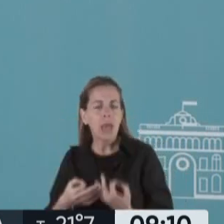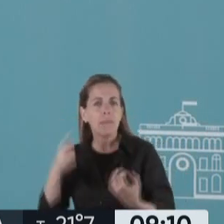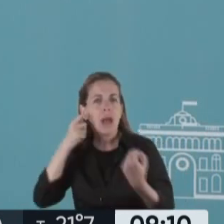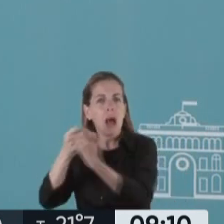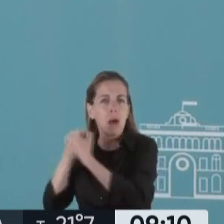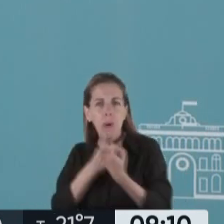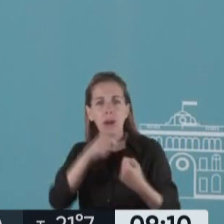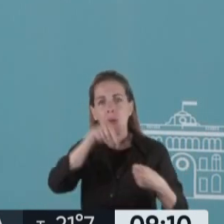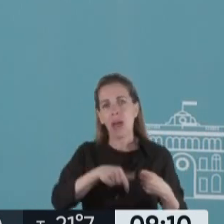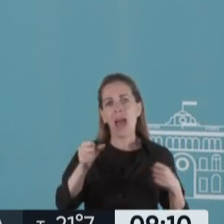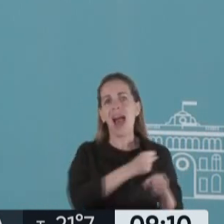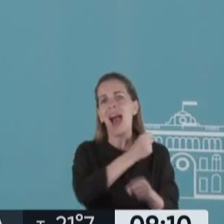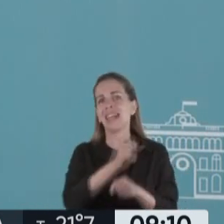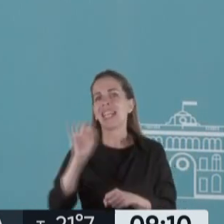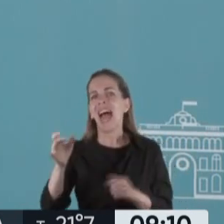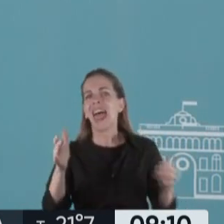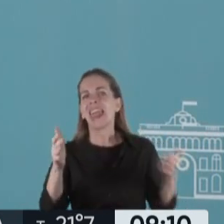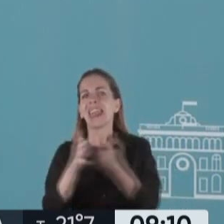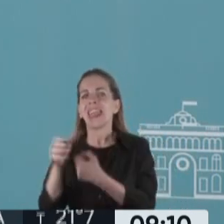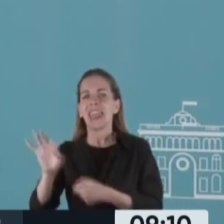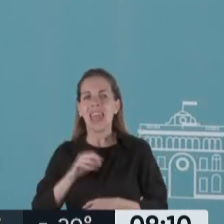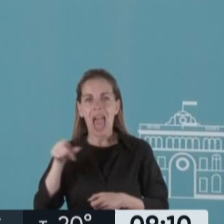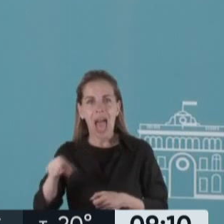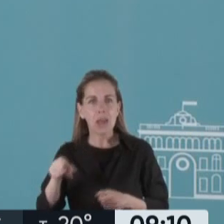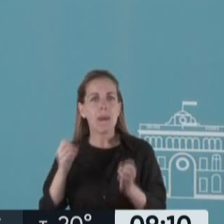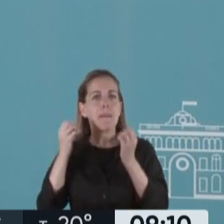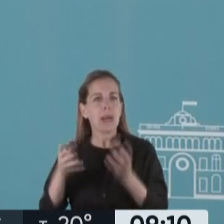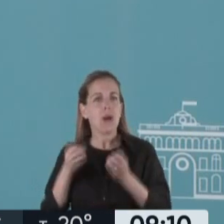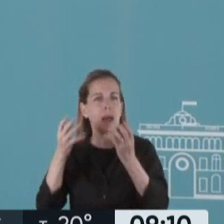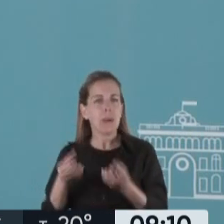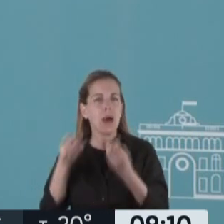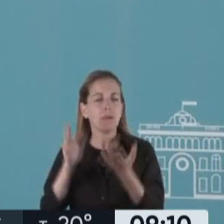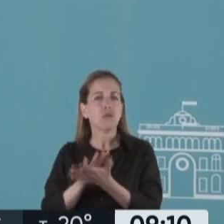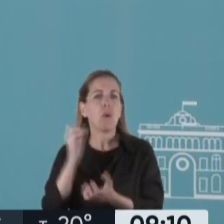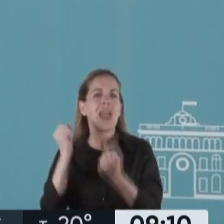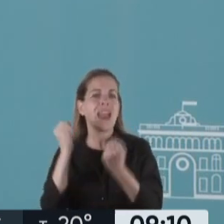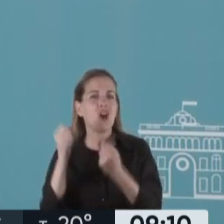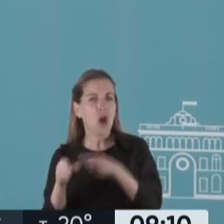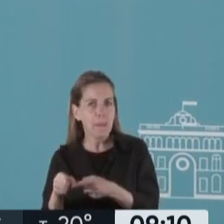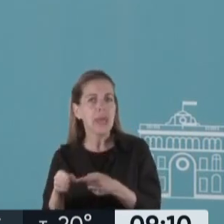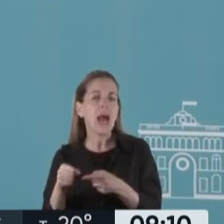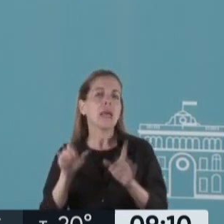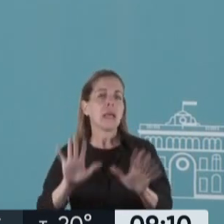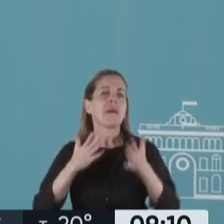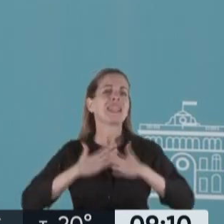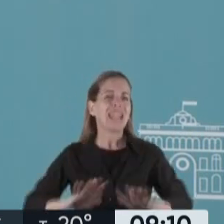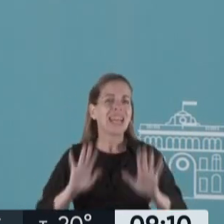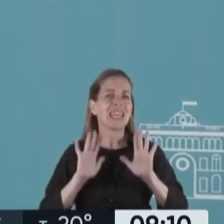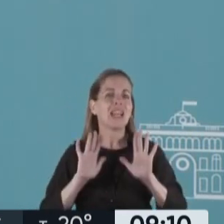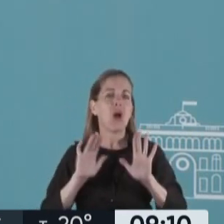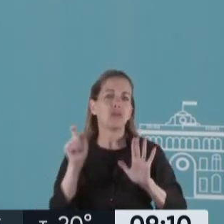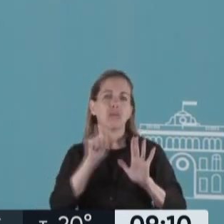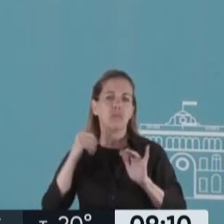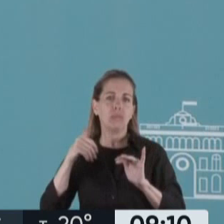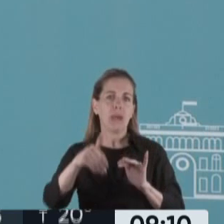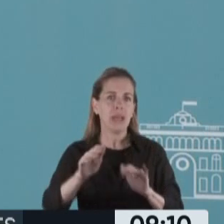de aquí a fin de año, que nos va a permitir seguir mejorando los números de la macroeconomía y manejarnos con mayor tranquilidad en los próximos